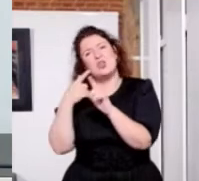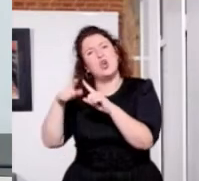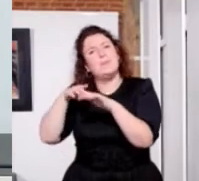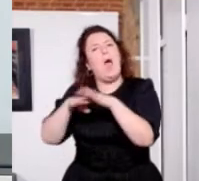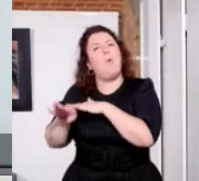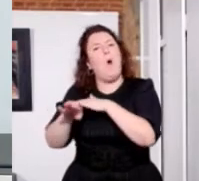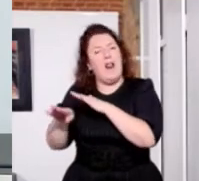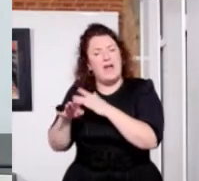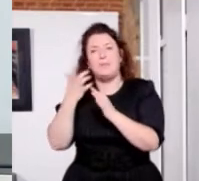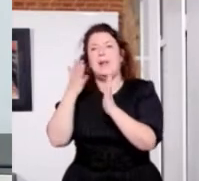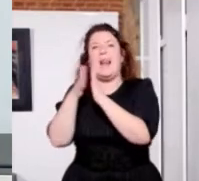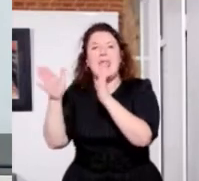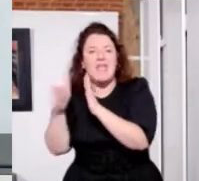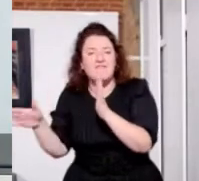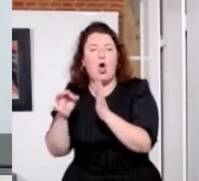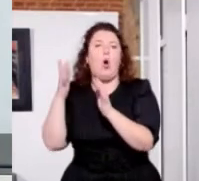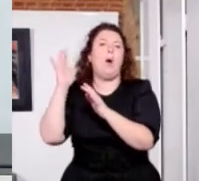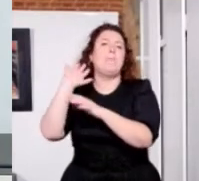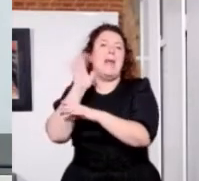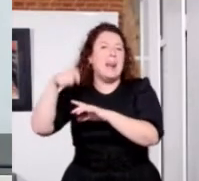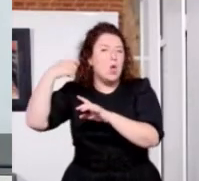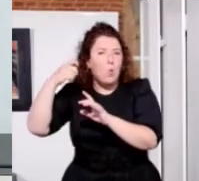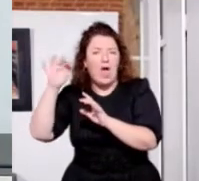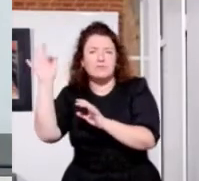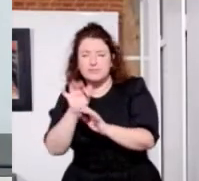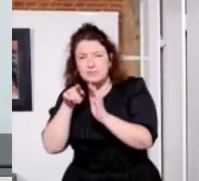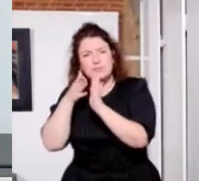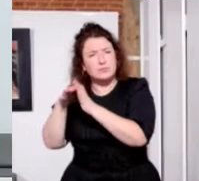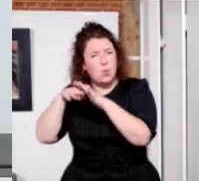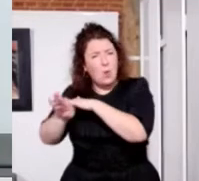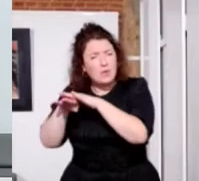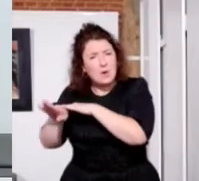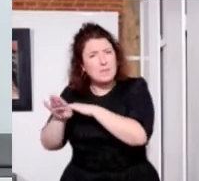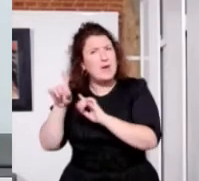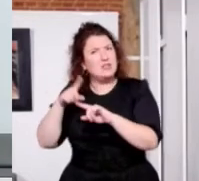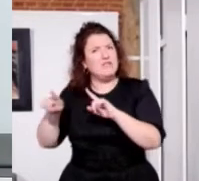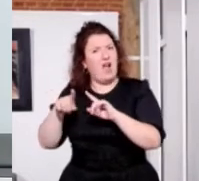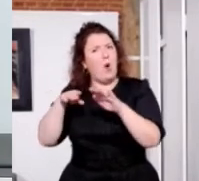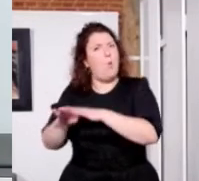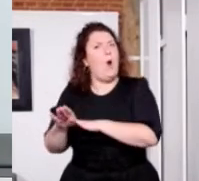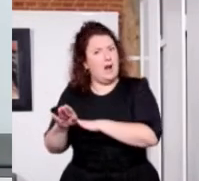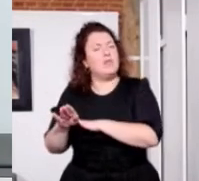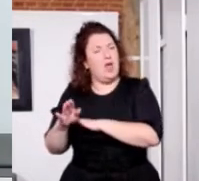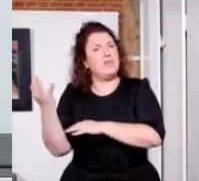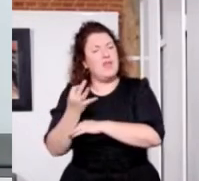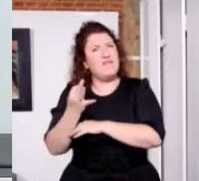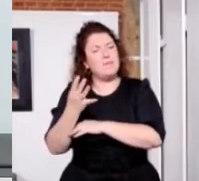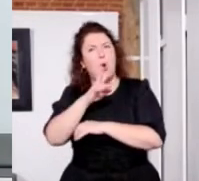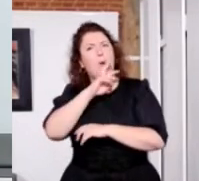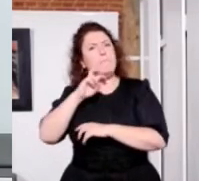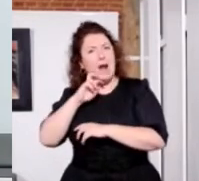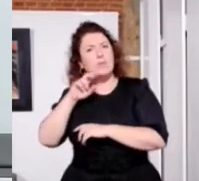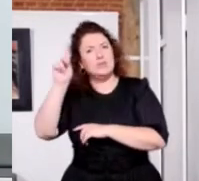cosas, libros, películas, pero son cosas que tienen un valor y que merecen ser consultadas y